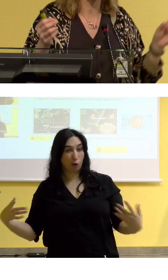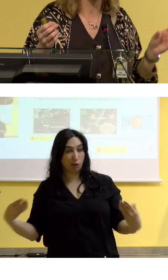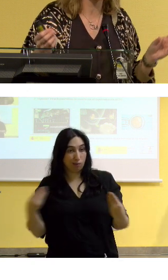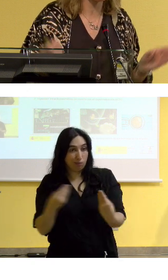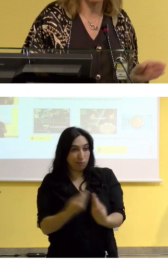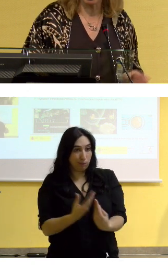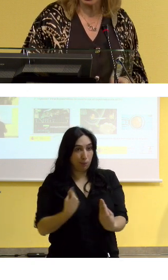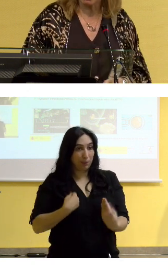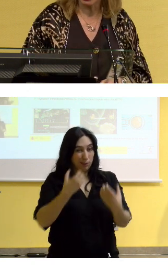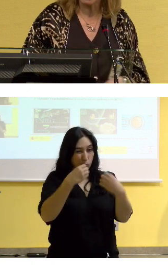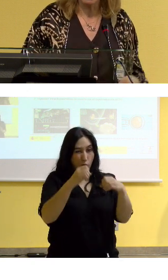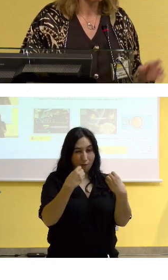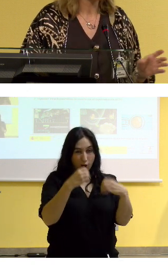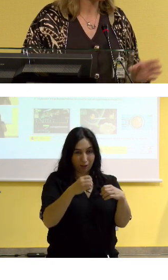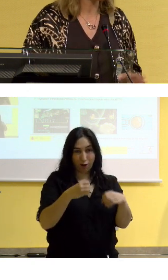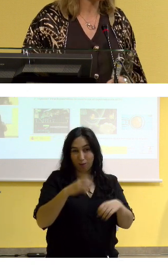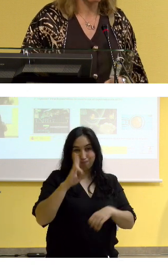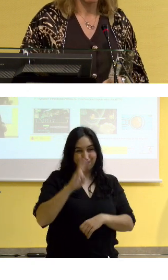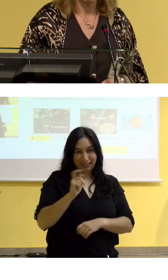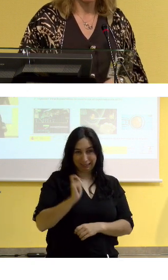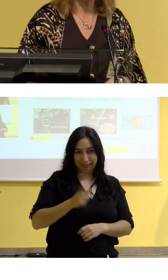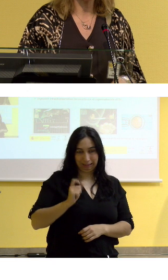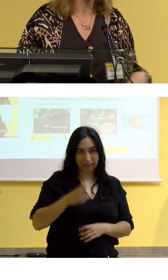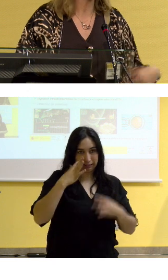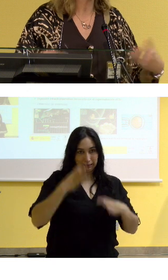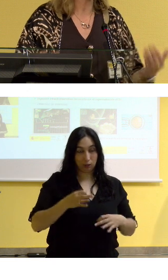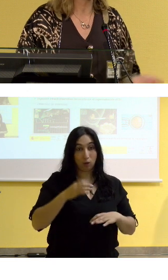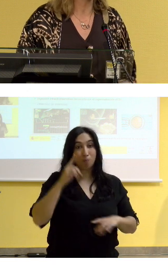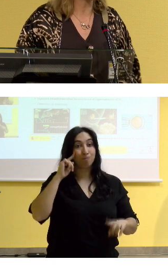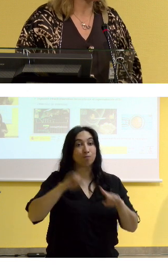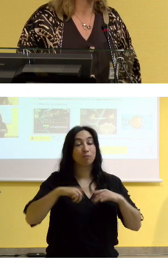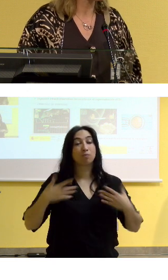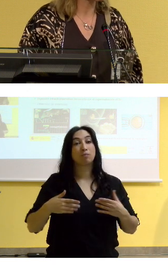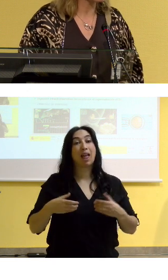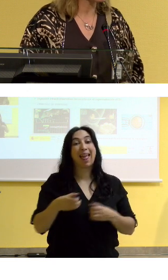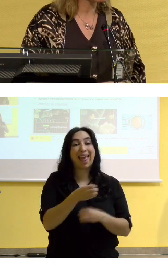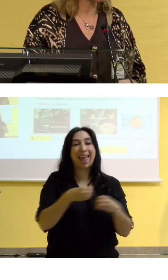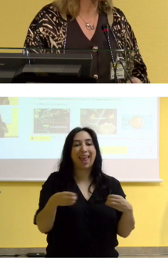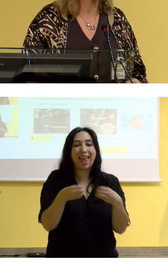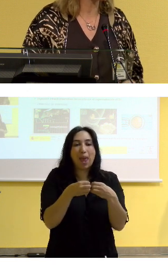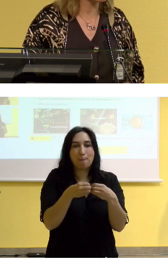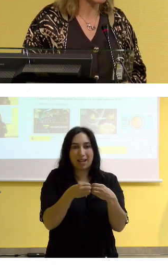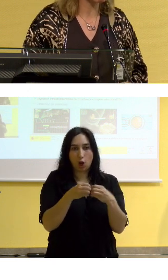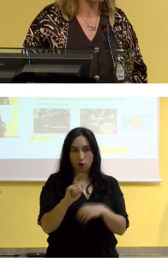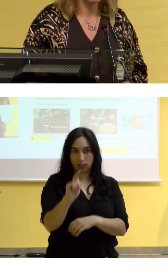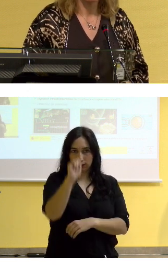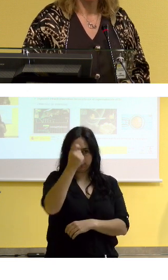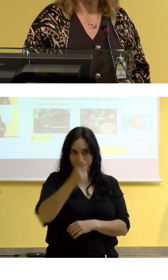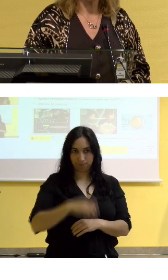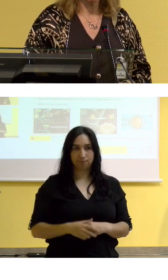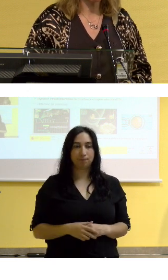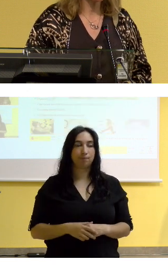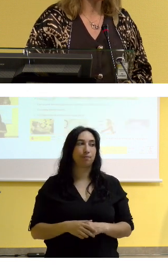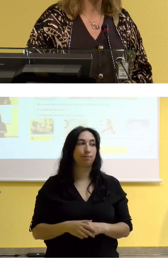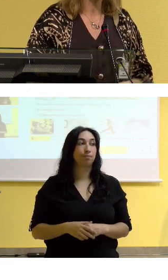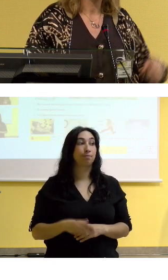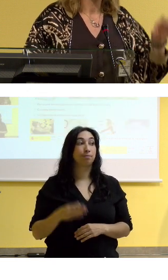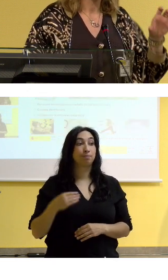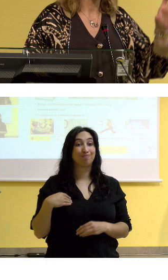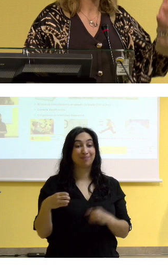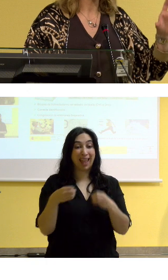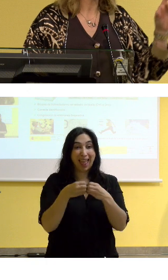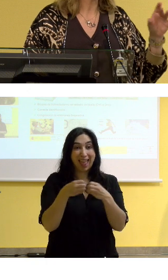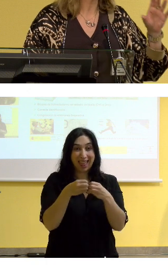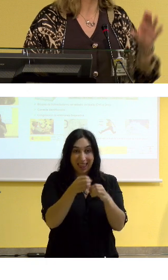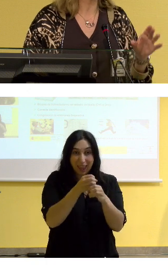imagen que habréis visto muchas veces. ¿Para qué? Para conseguir embriones, ¿vale? Eso es nuestro fin. Esos embriones